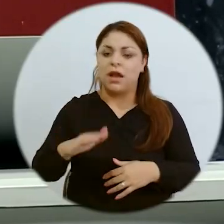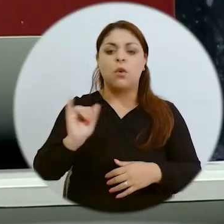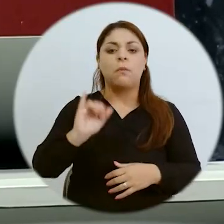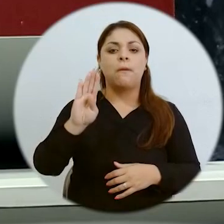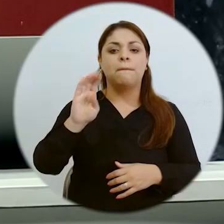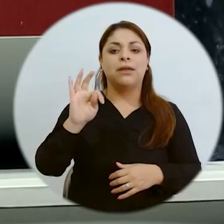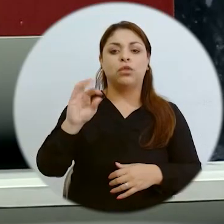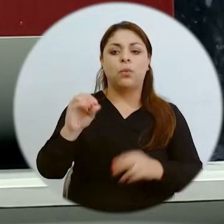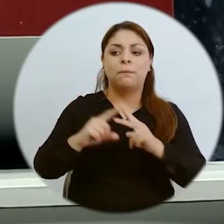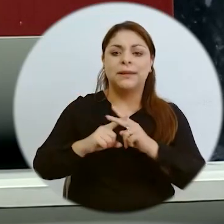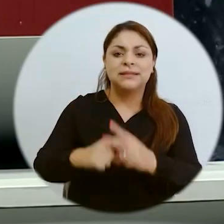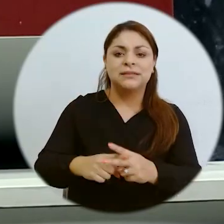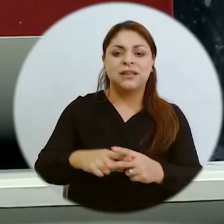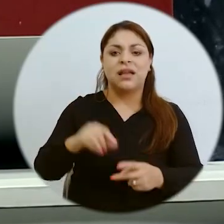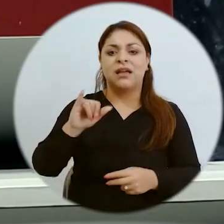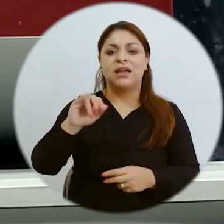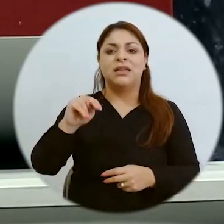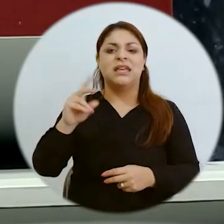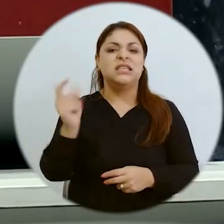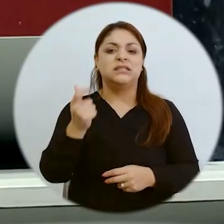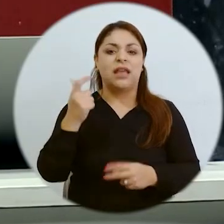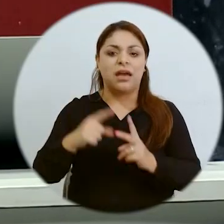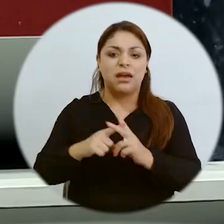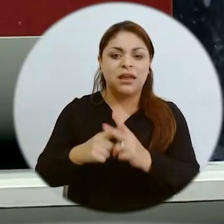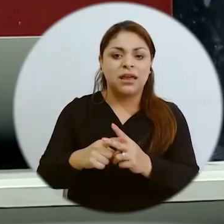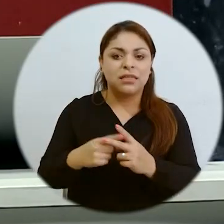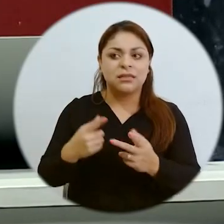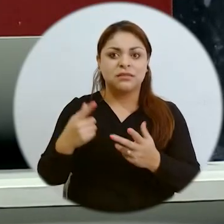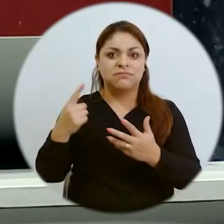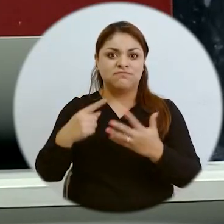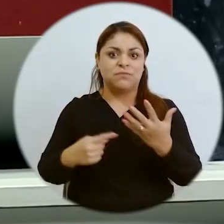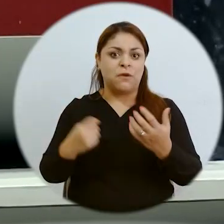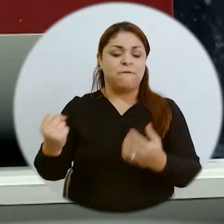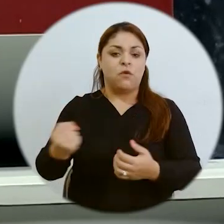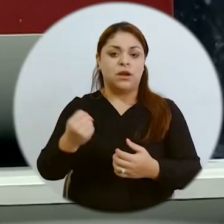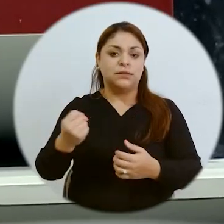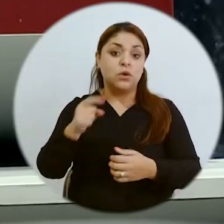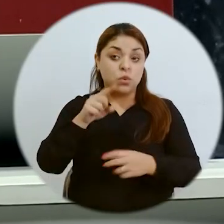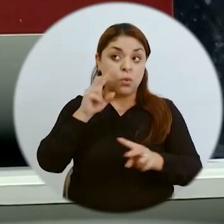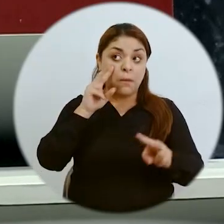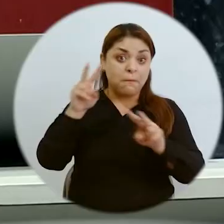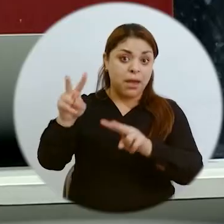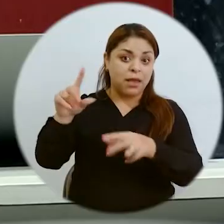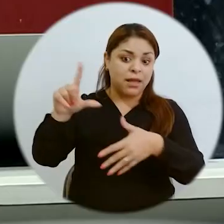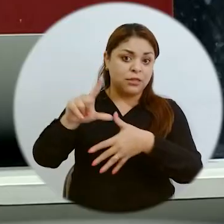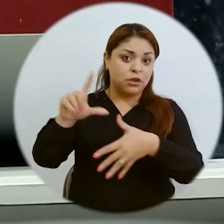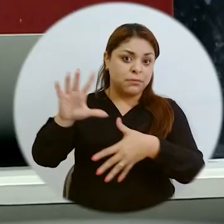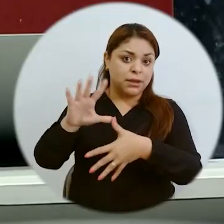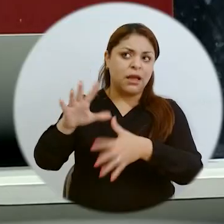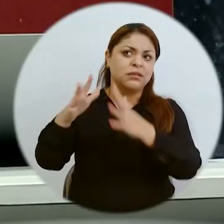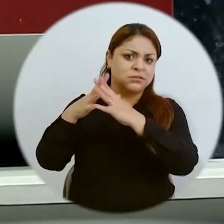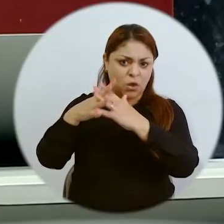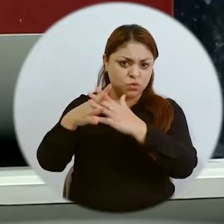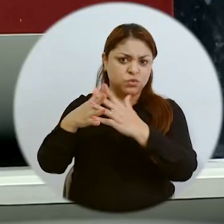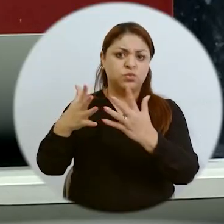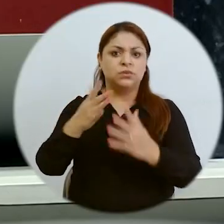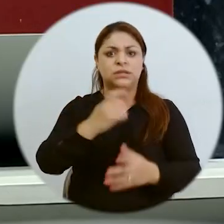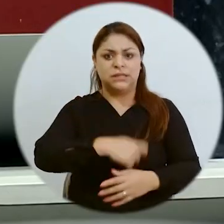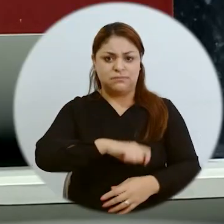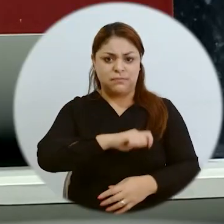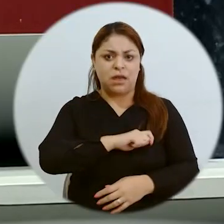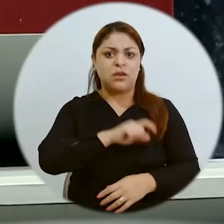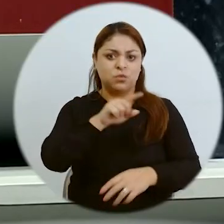qué. En realidad esto es un fenómeno que uno lo ve particularmente intenso en Estados Unidos, uno lo ve en